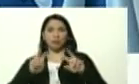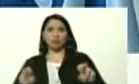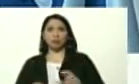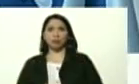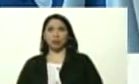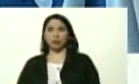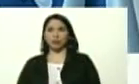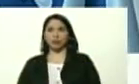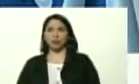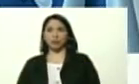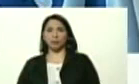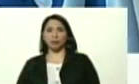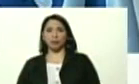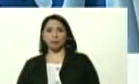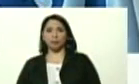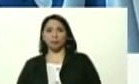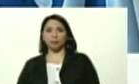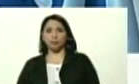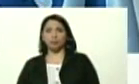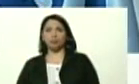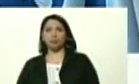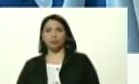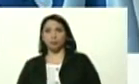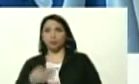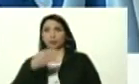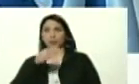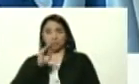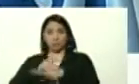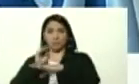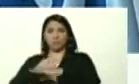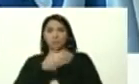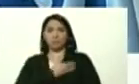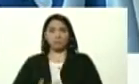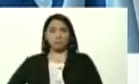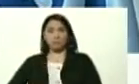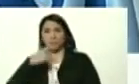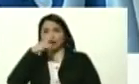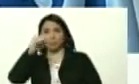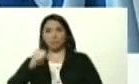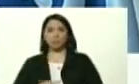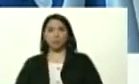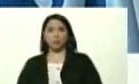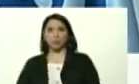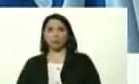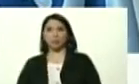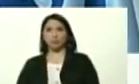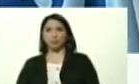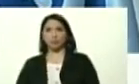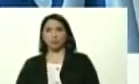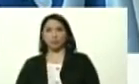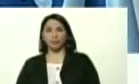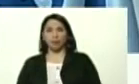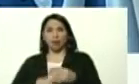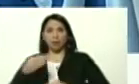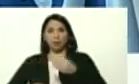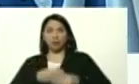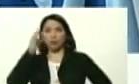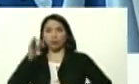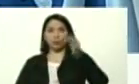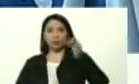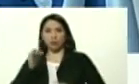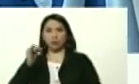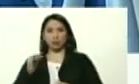propio ciudadano presidente de la República, Nicolás Maduro, y altas autoridades del Estado venezolano, para hacer justicia,